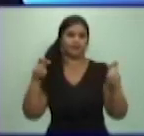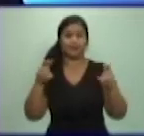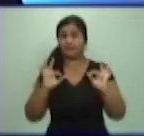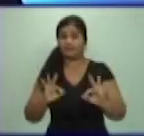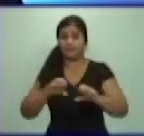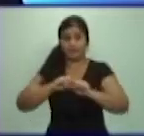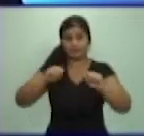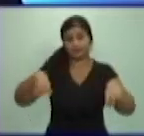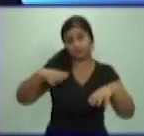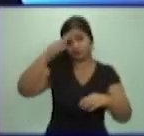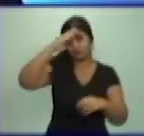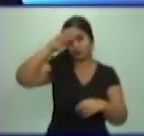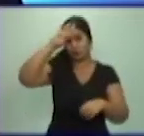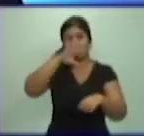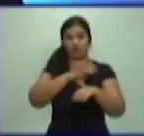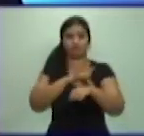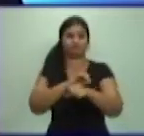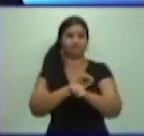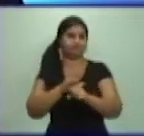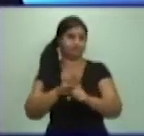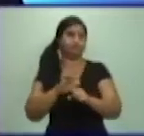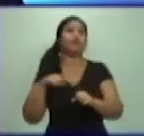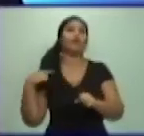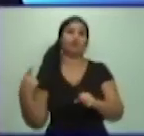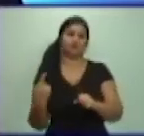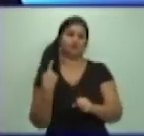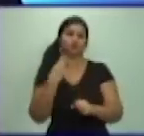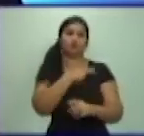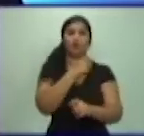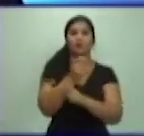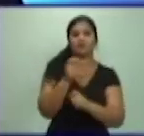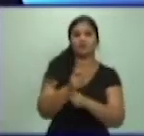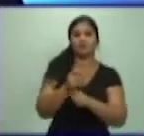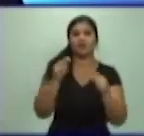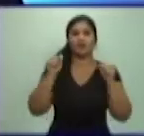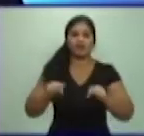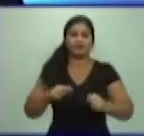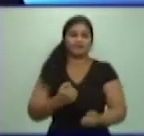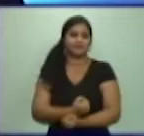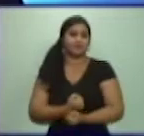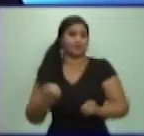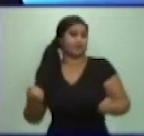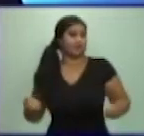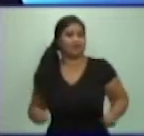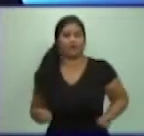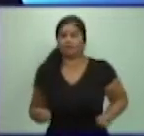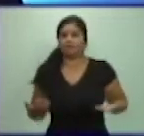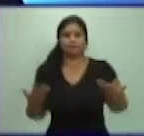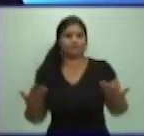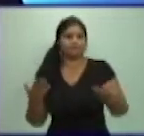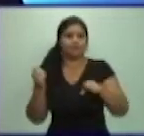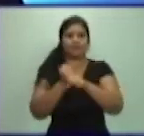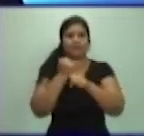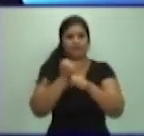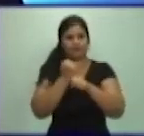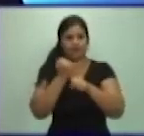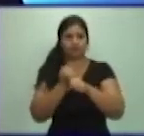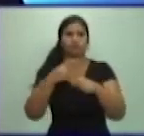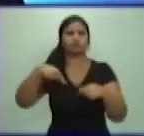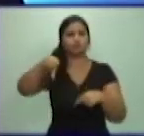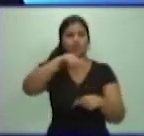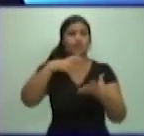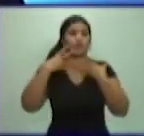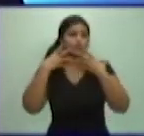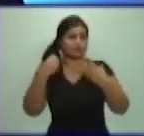supuesto nosotros los profesores desde acá, haciendo un gran esfuerzo, hemos tratado de llevarle a ustedes todo el